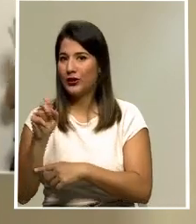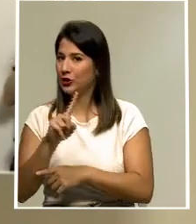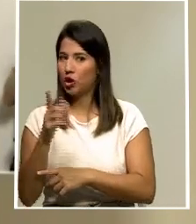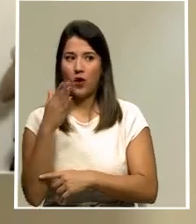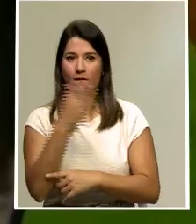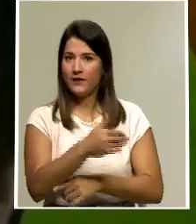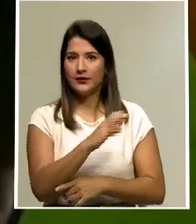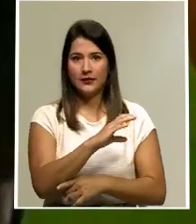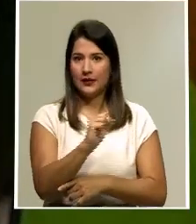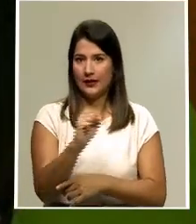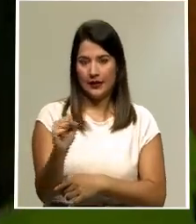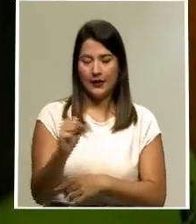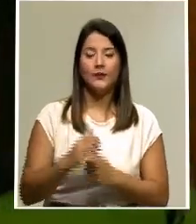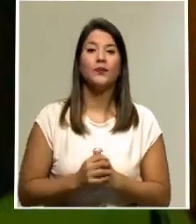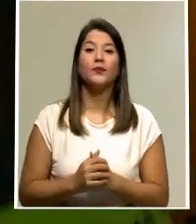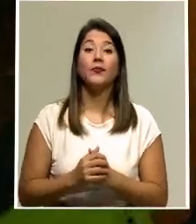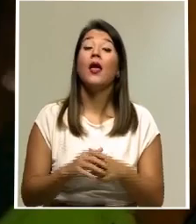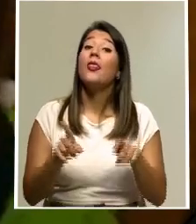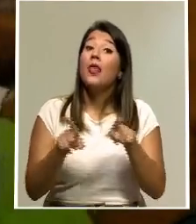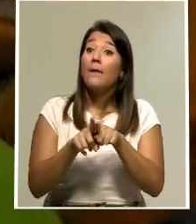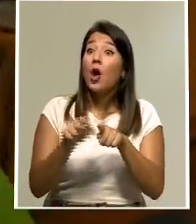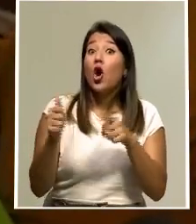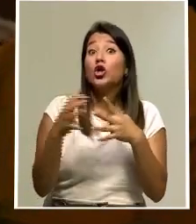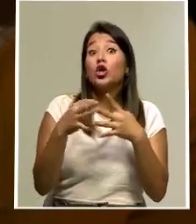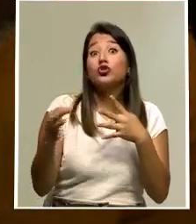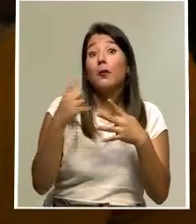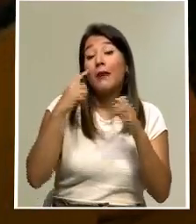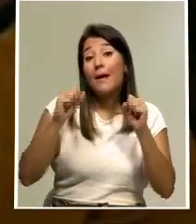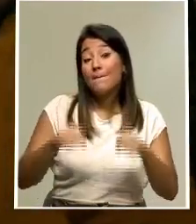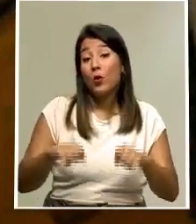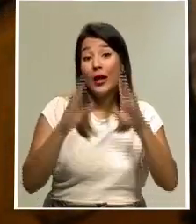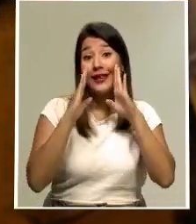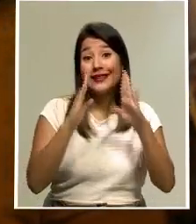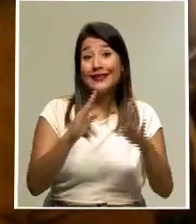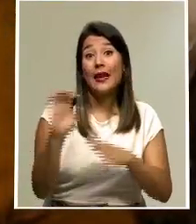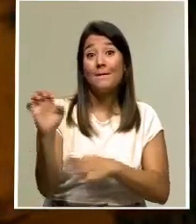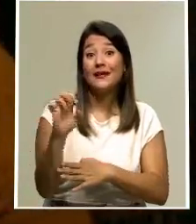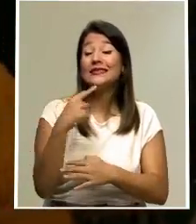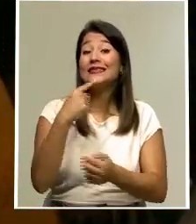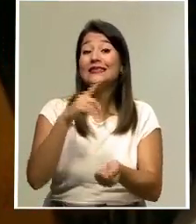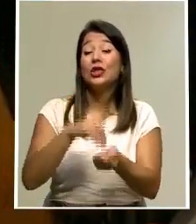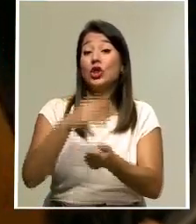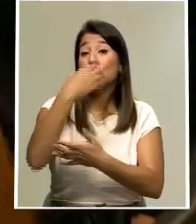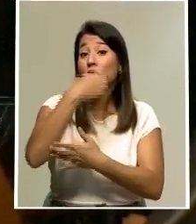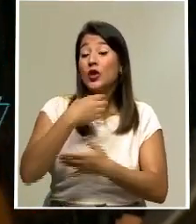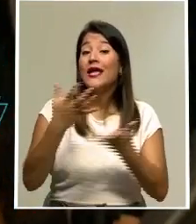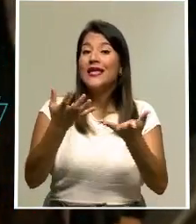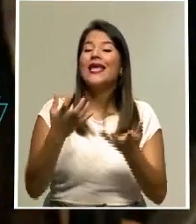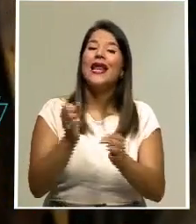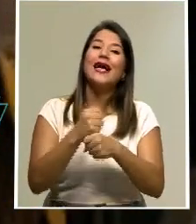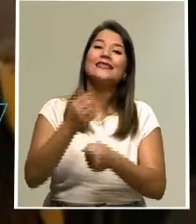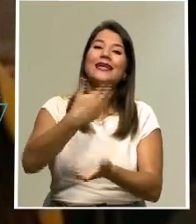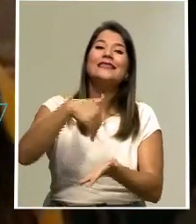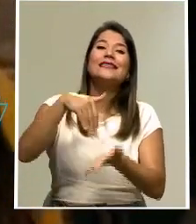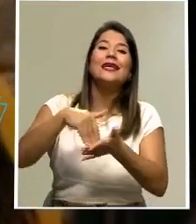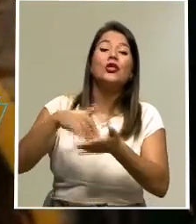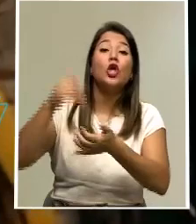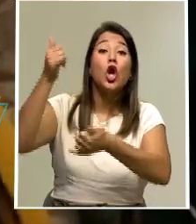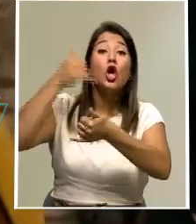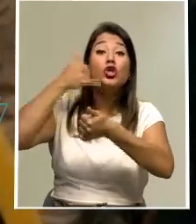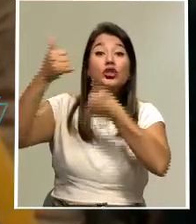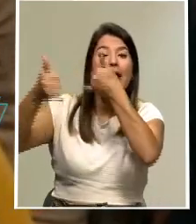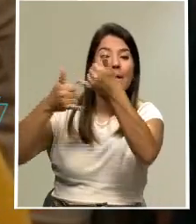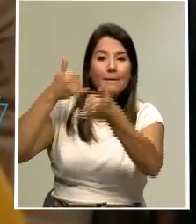caja. Entre las alternativas para atender la emergencia, Macaya agregó que crearán un centro de llamadas adicional para reforzar